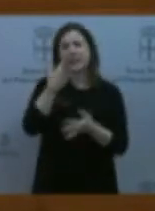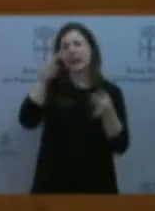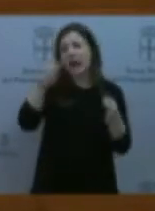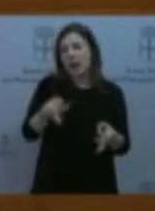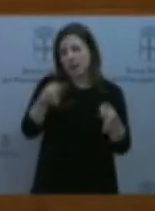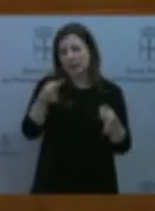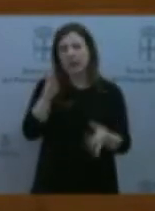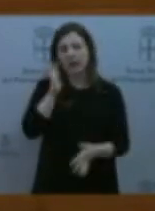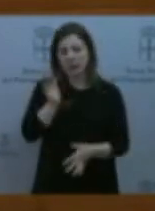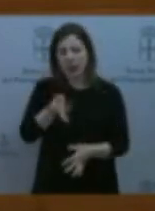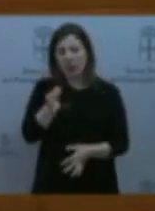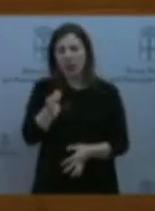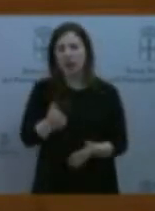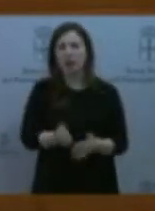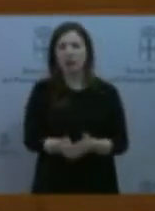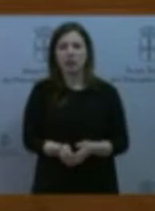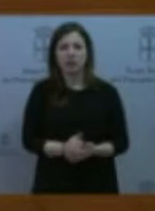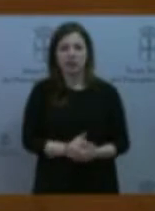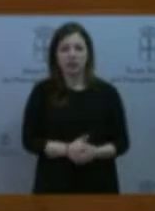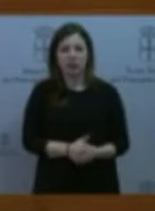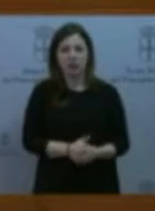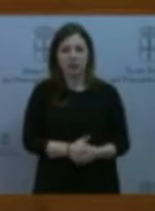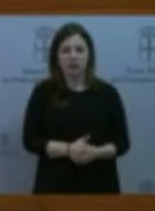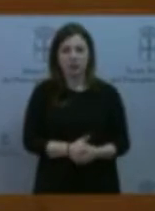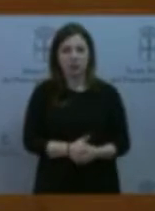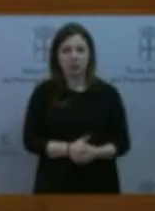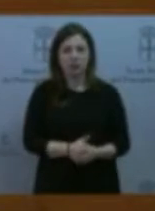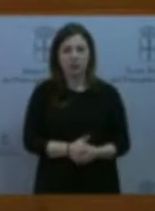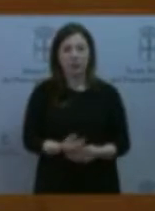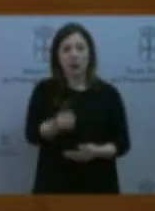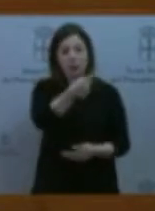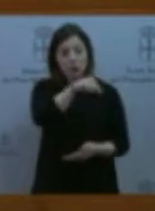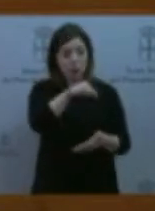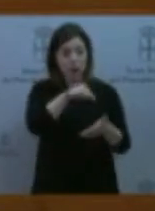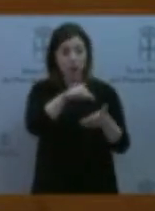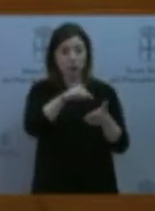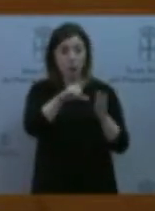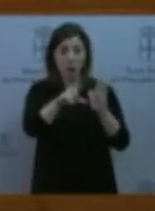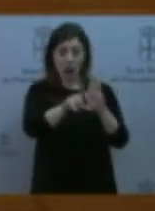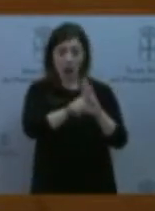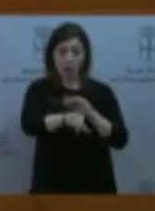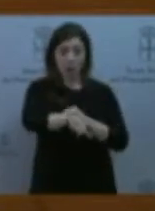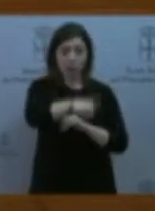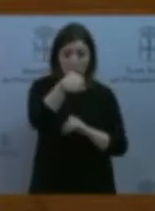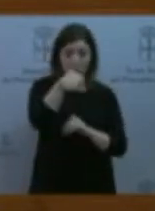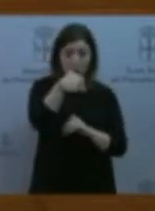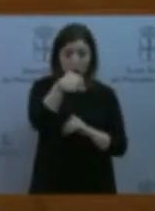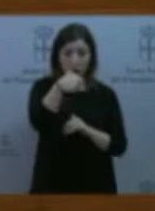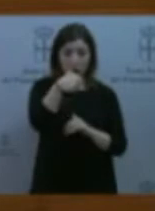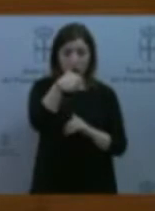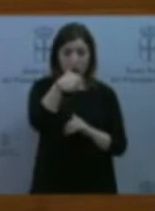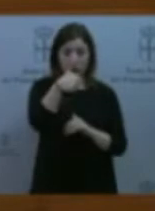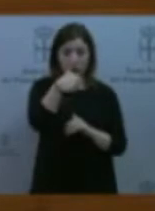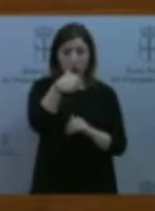o ustedes han aprobado una ley que miró con criterio para todos los